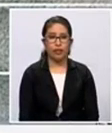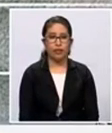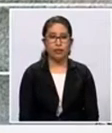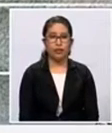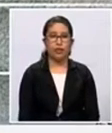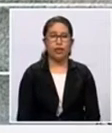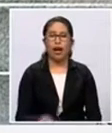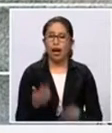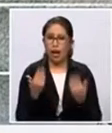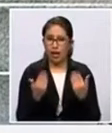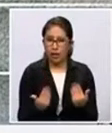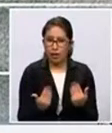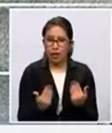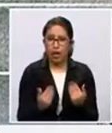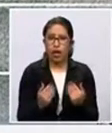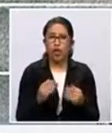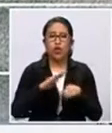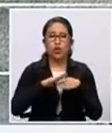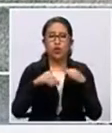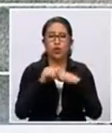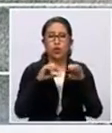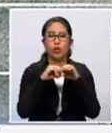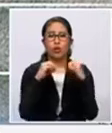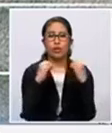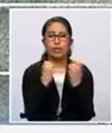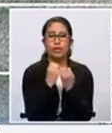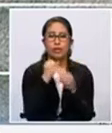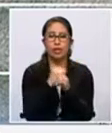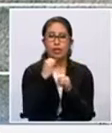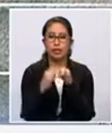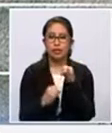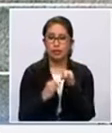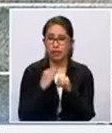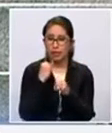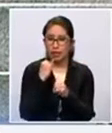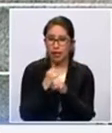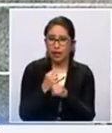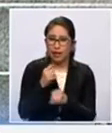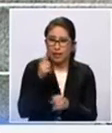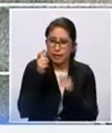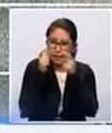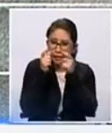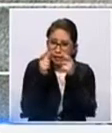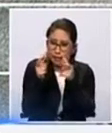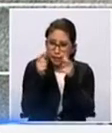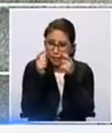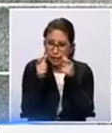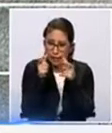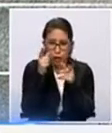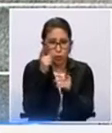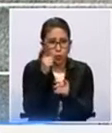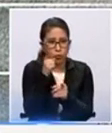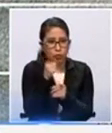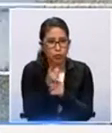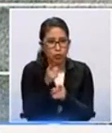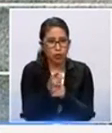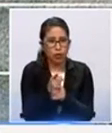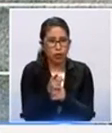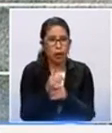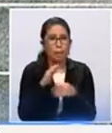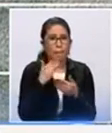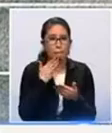peor todavía, los organismos internacionales son muy celosos de los recursos. Y de esa manera es que